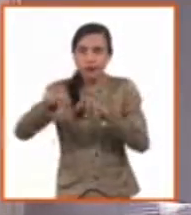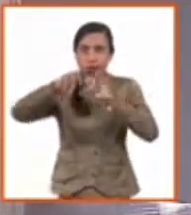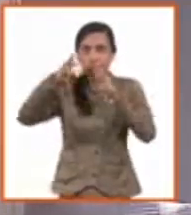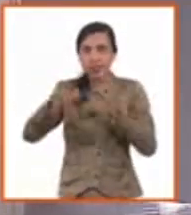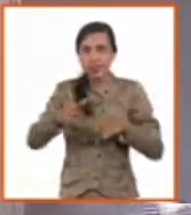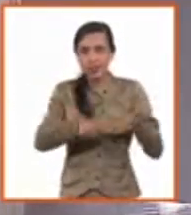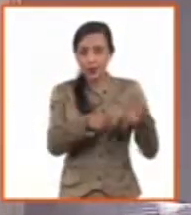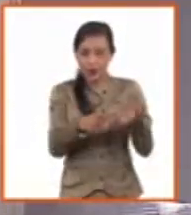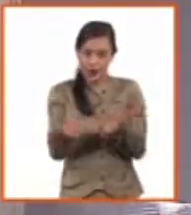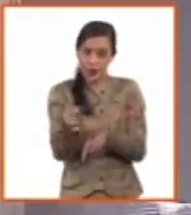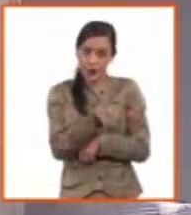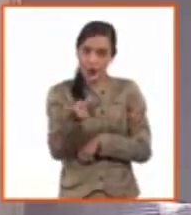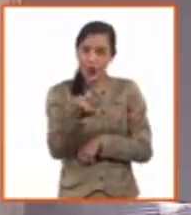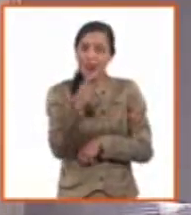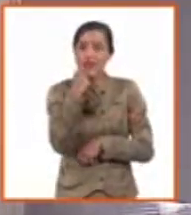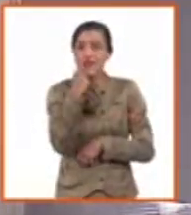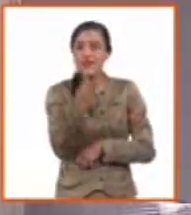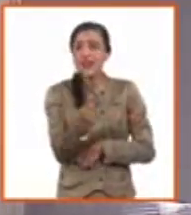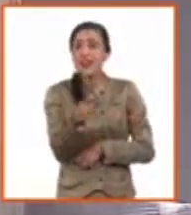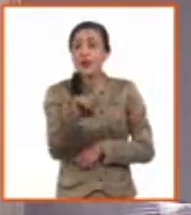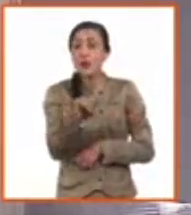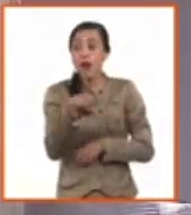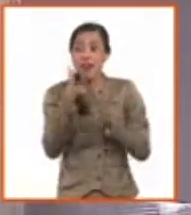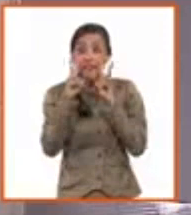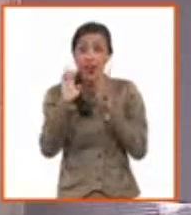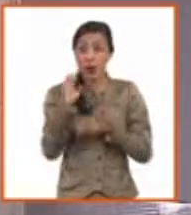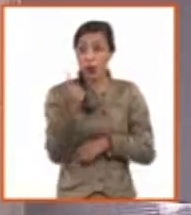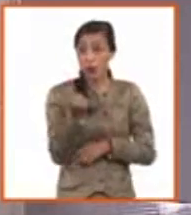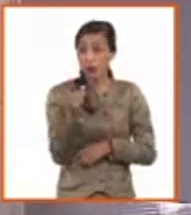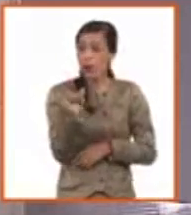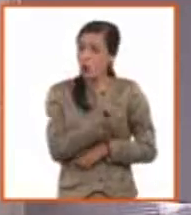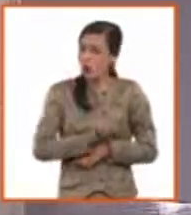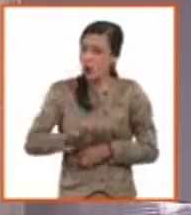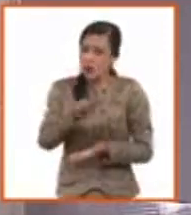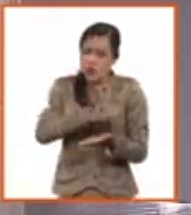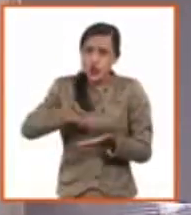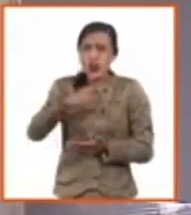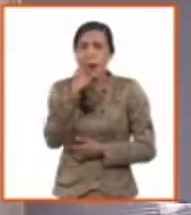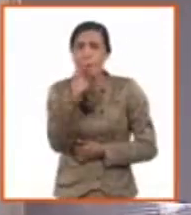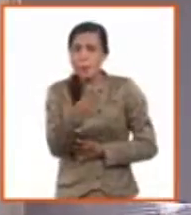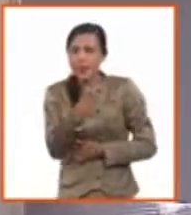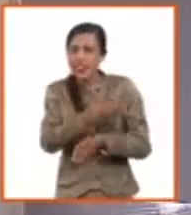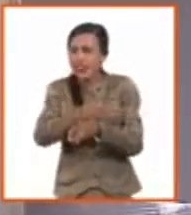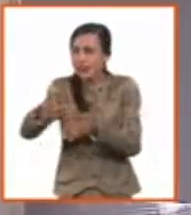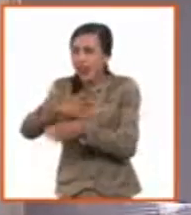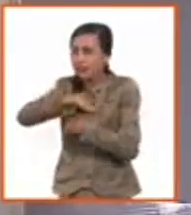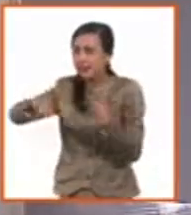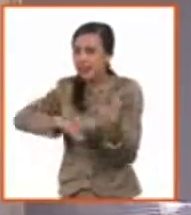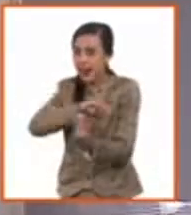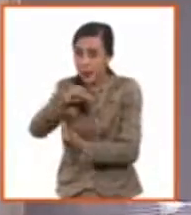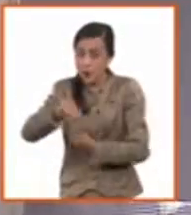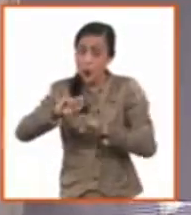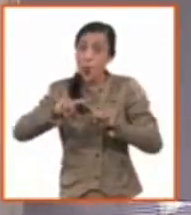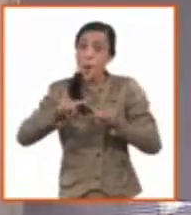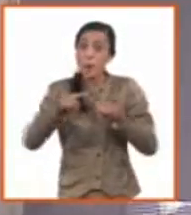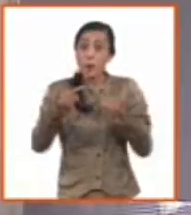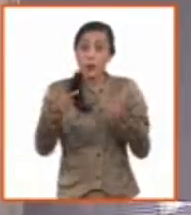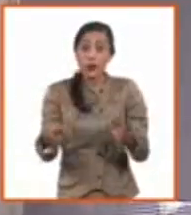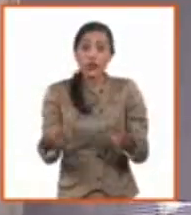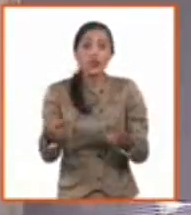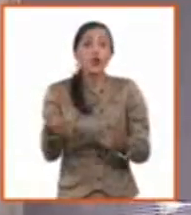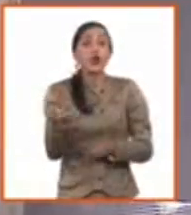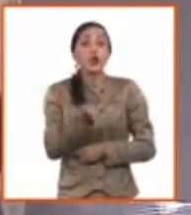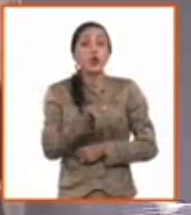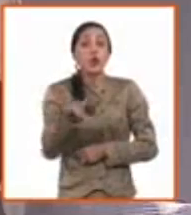del impacto sobre todo el impacto que van teniendo tanto en la vida económica como social de toda la población y en ese sentido